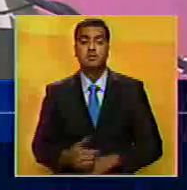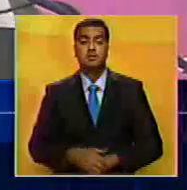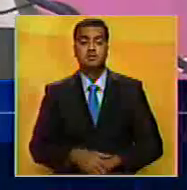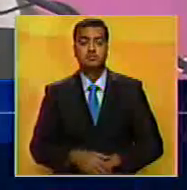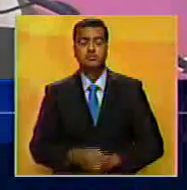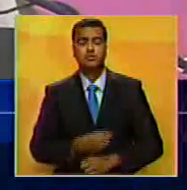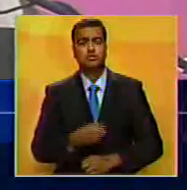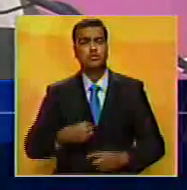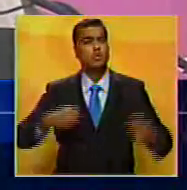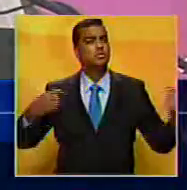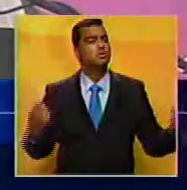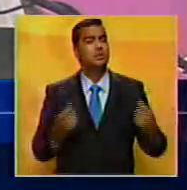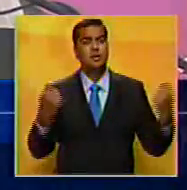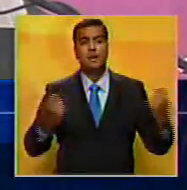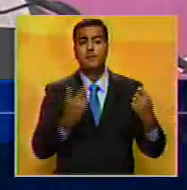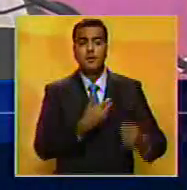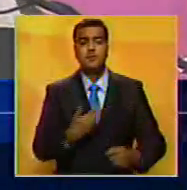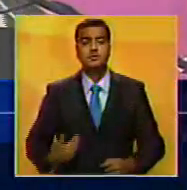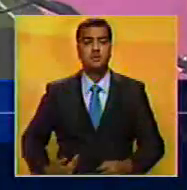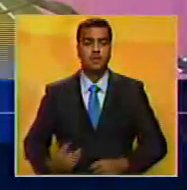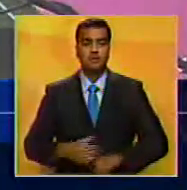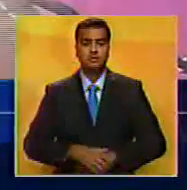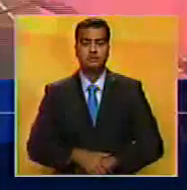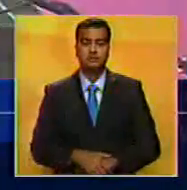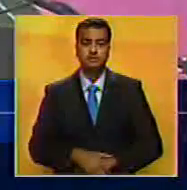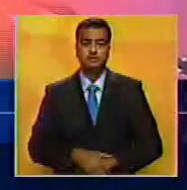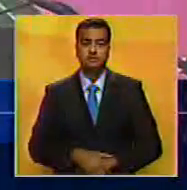lo celebramos, presidente.